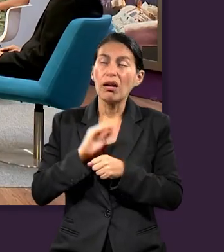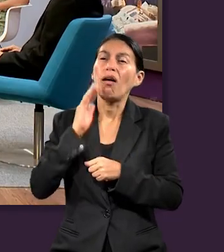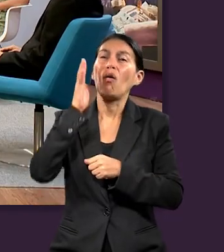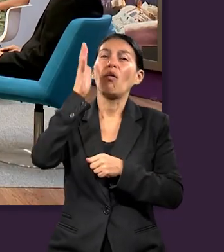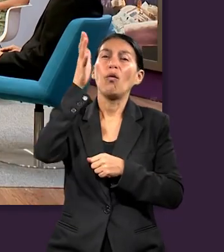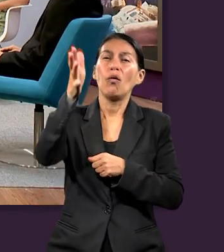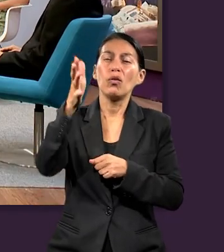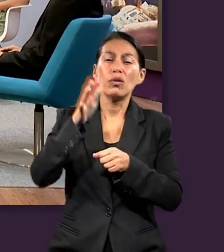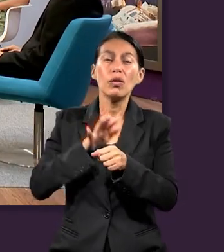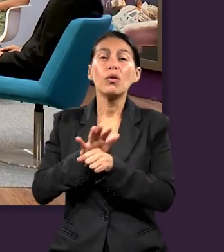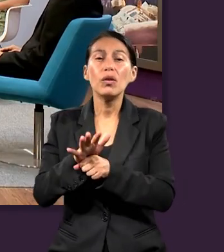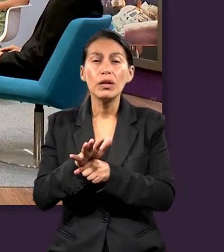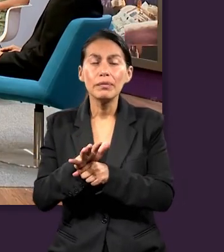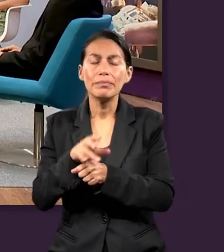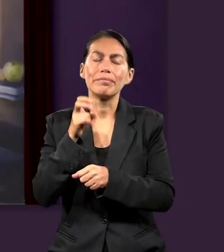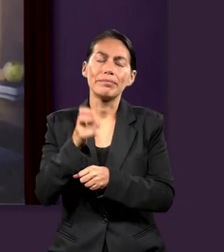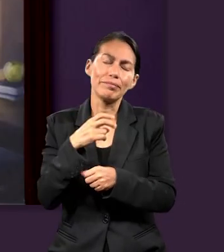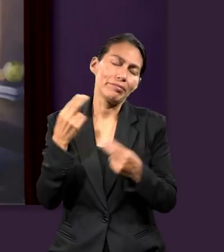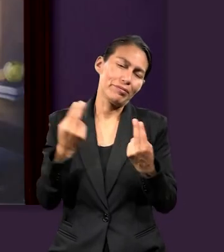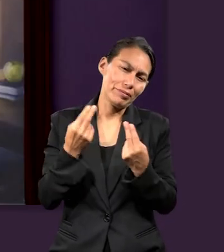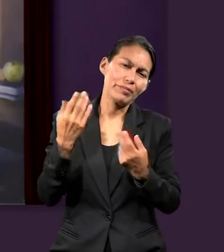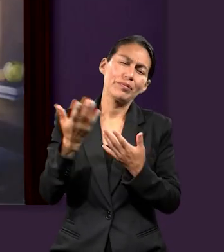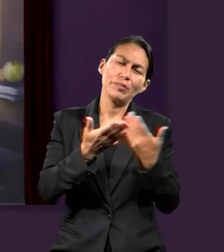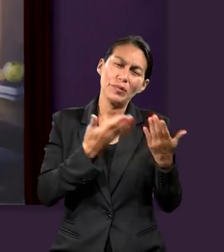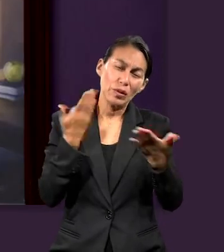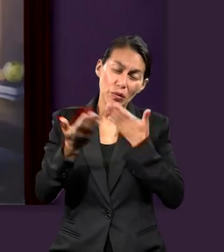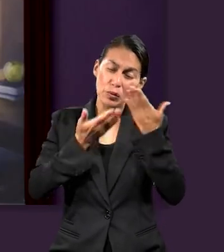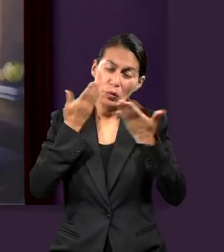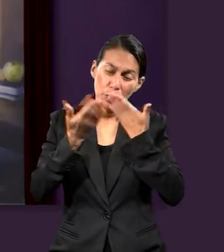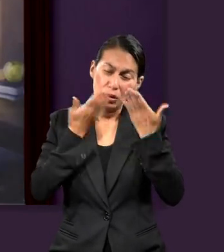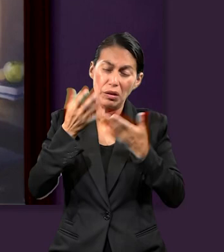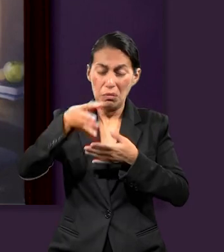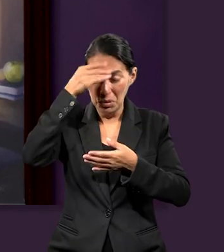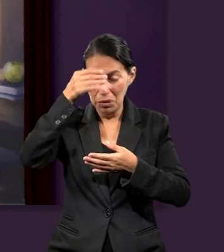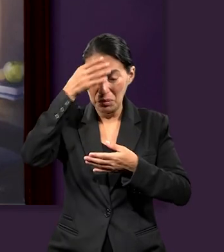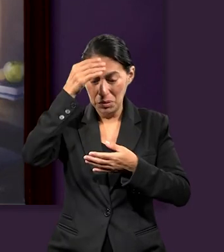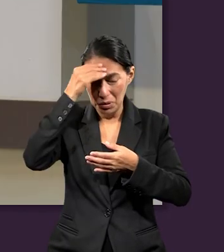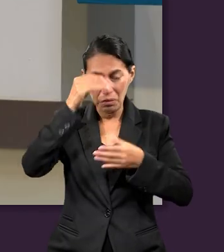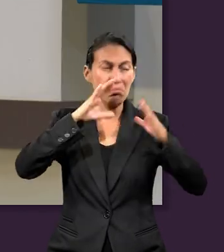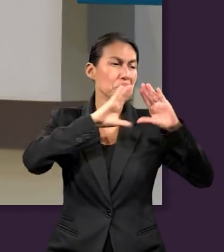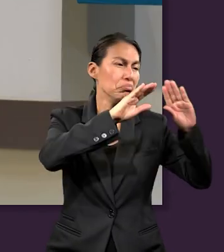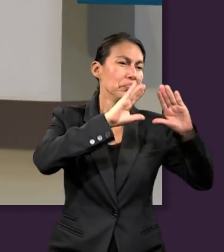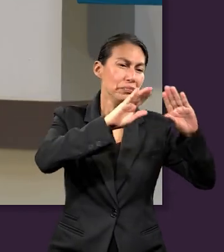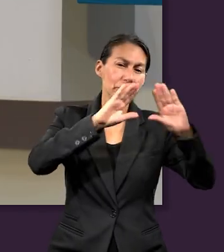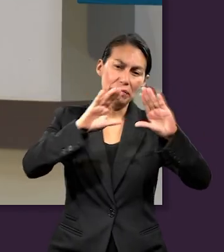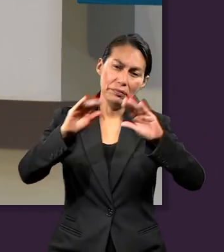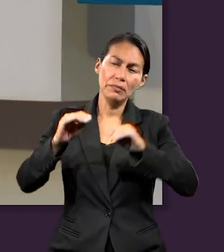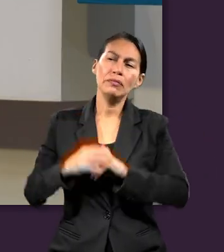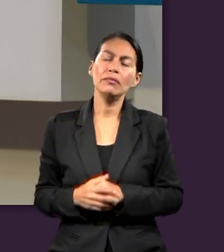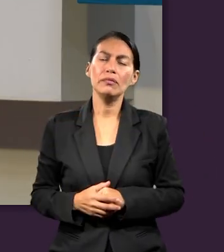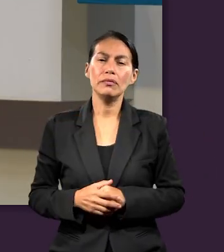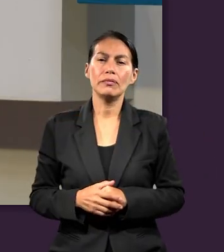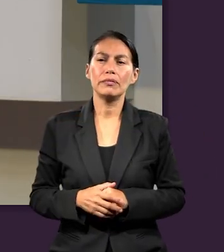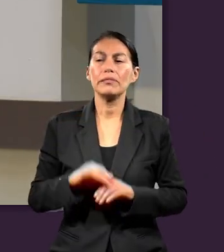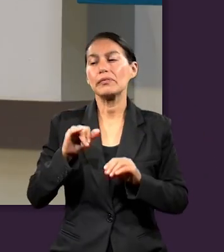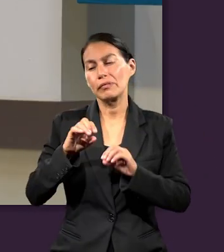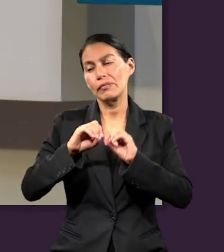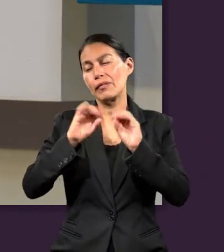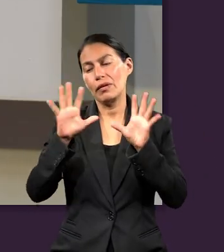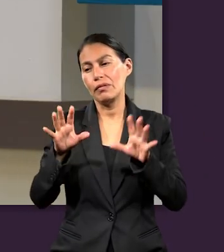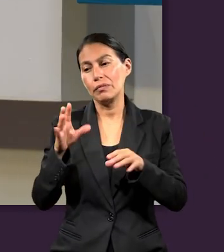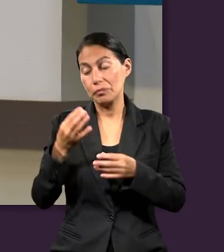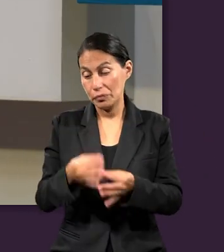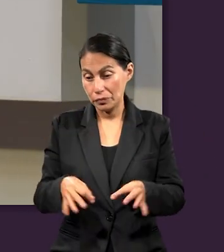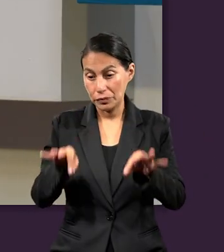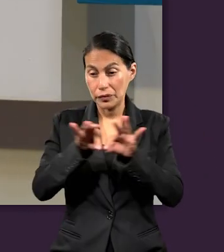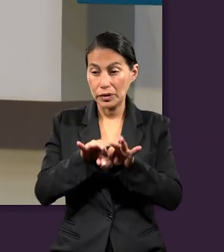me parecen temas muy importantes que debemos aprender repasar y poder compartir muy importante ya Y es que la